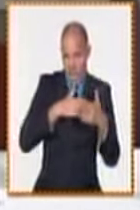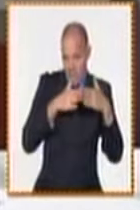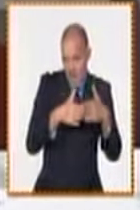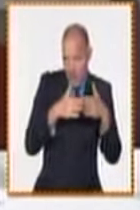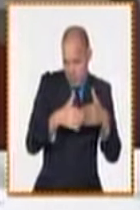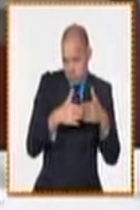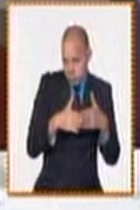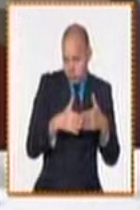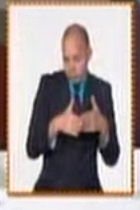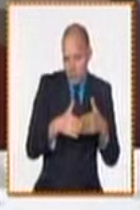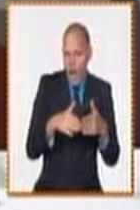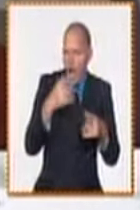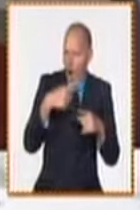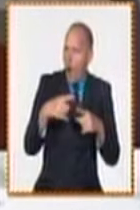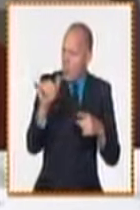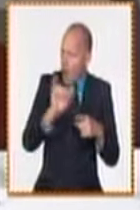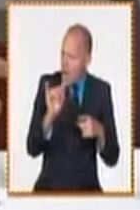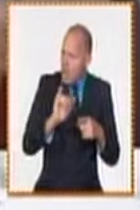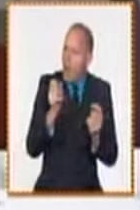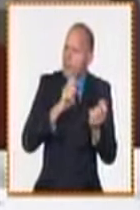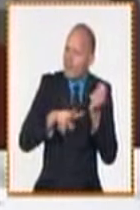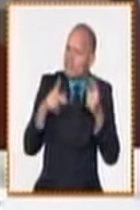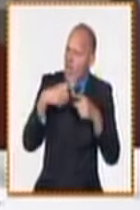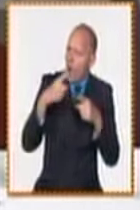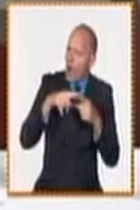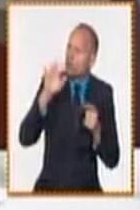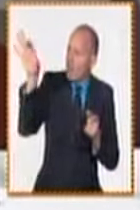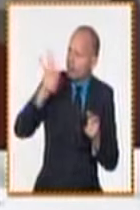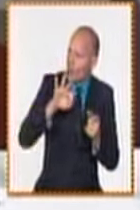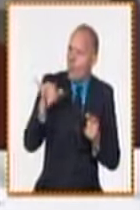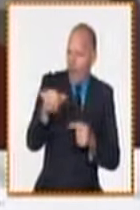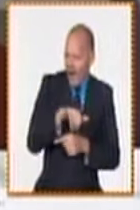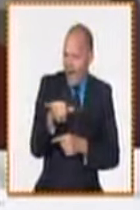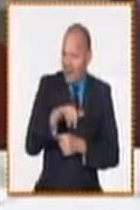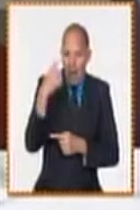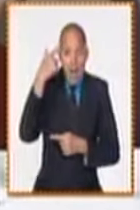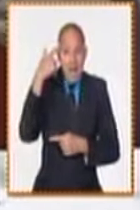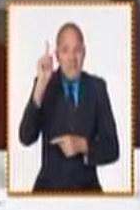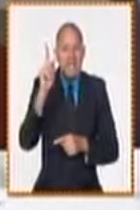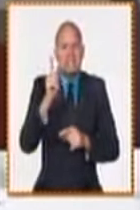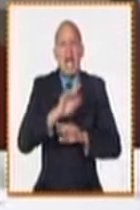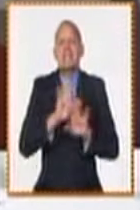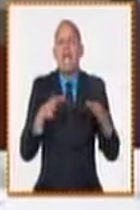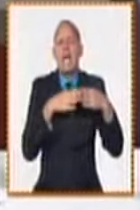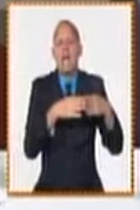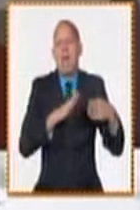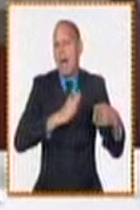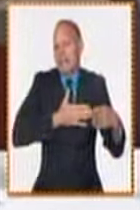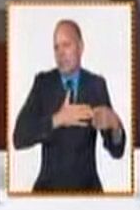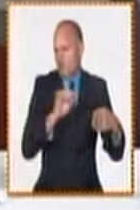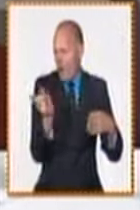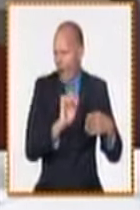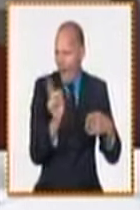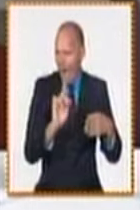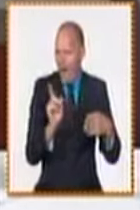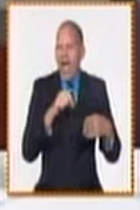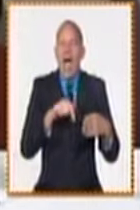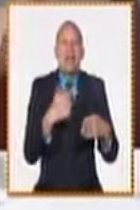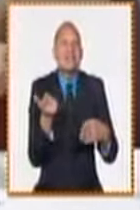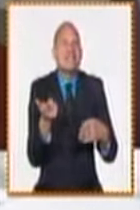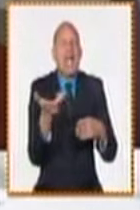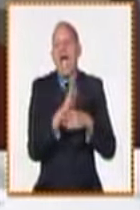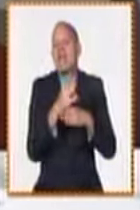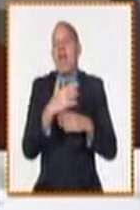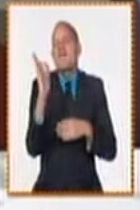los representativos del país, porque es una fiesta que, aunque la celebramos en Bayamo, es de toda Cuba. Es una fiesta de toda Cuba. Por eso estuvo